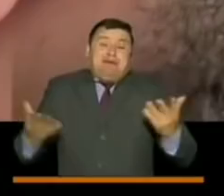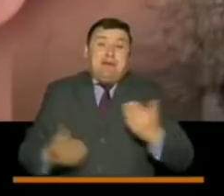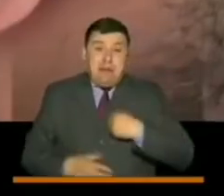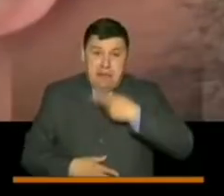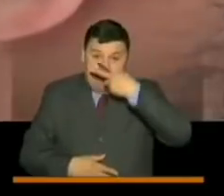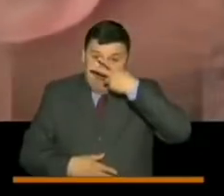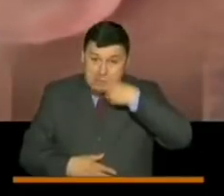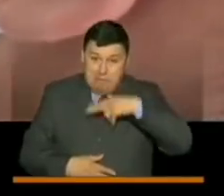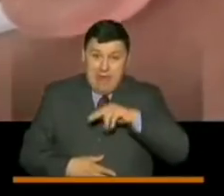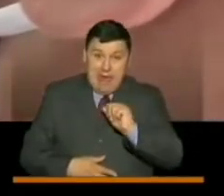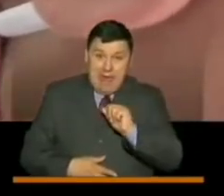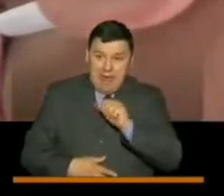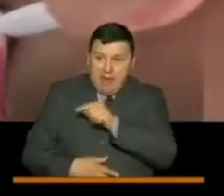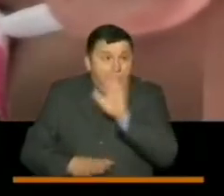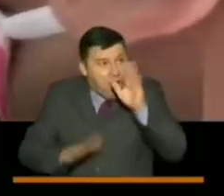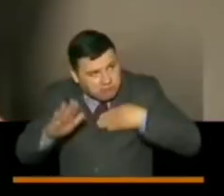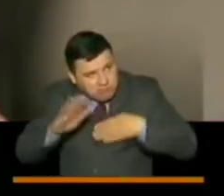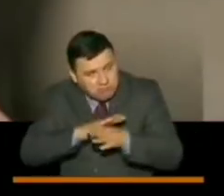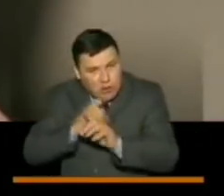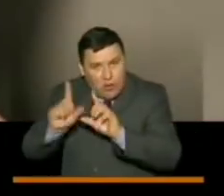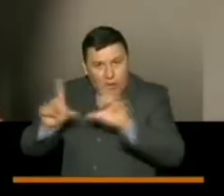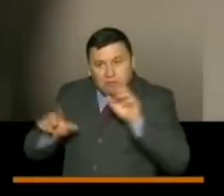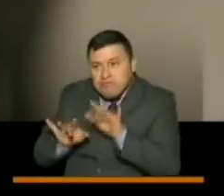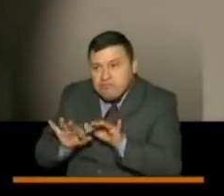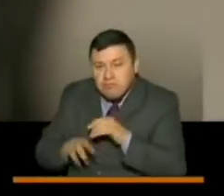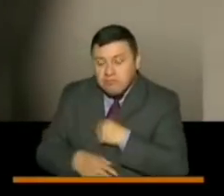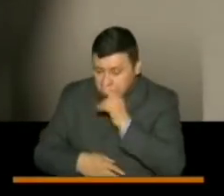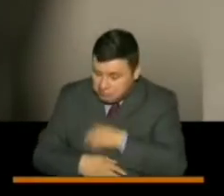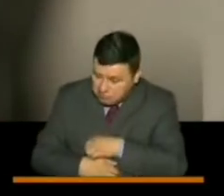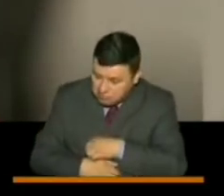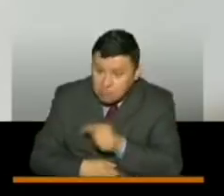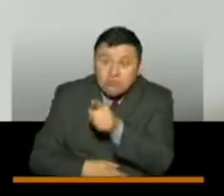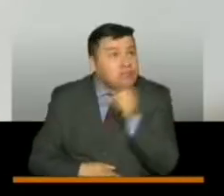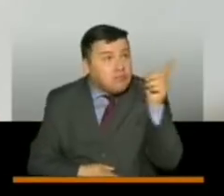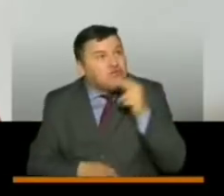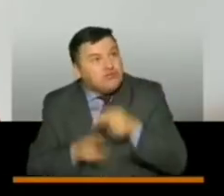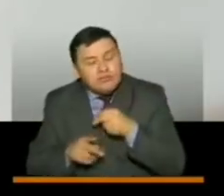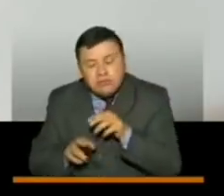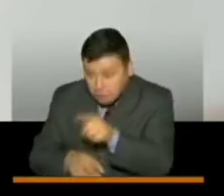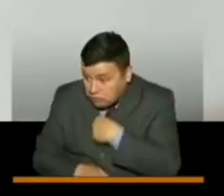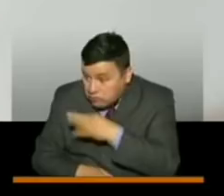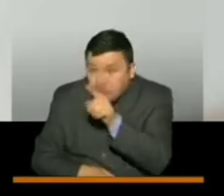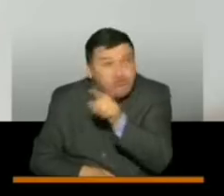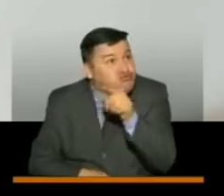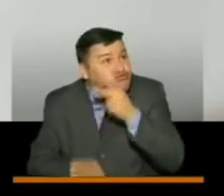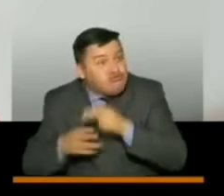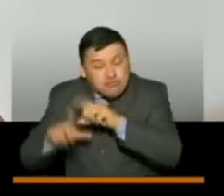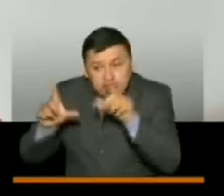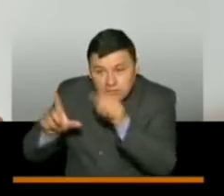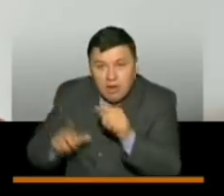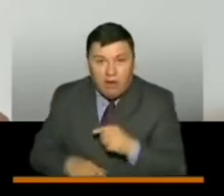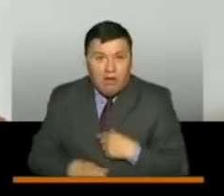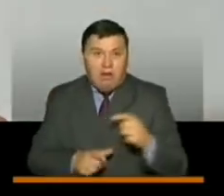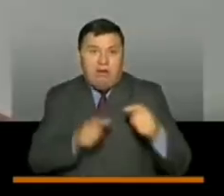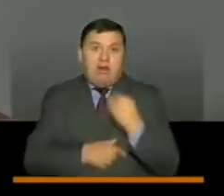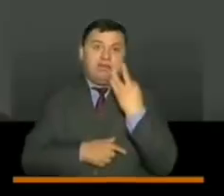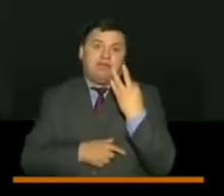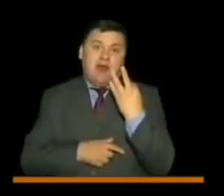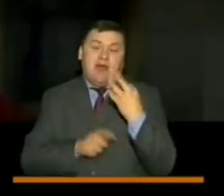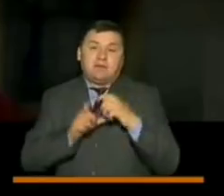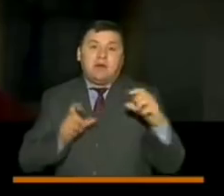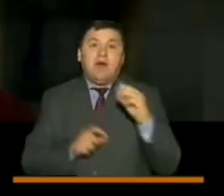realmente se metió en la página y vio que yo era una de las personas favorecidas con tres bonos que también han llegado